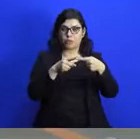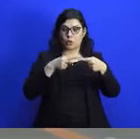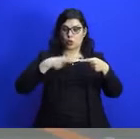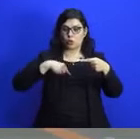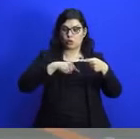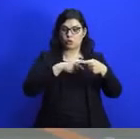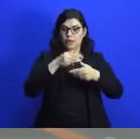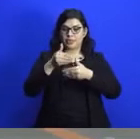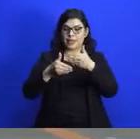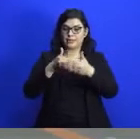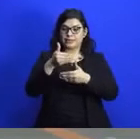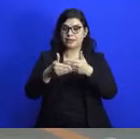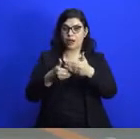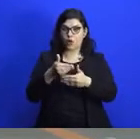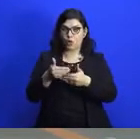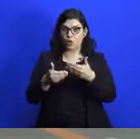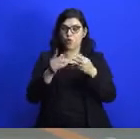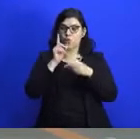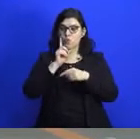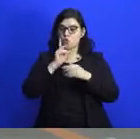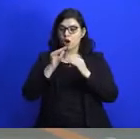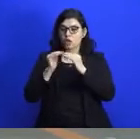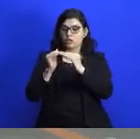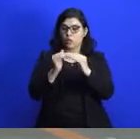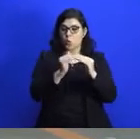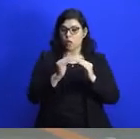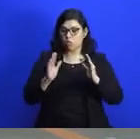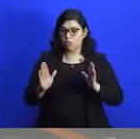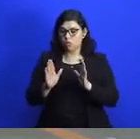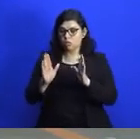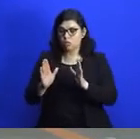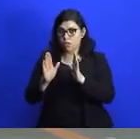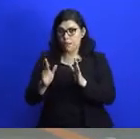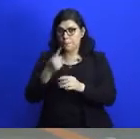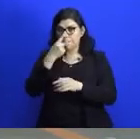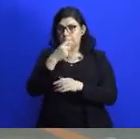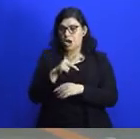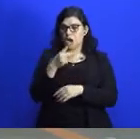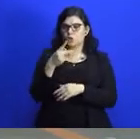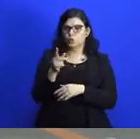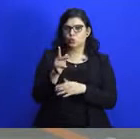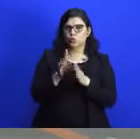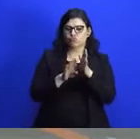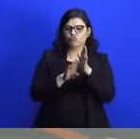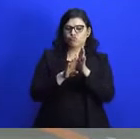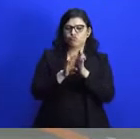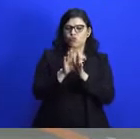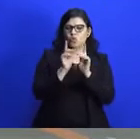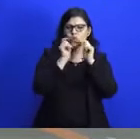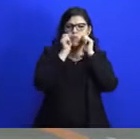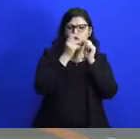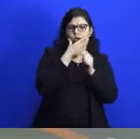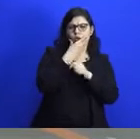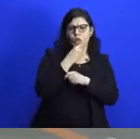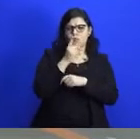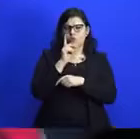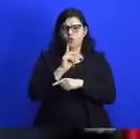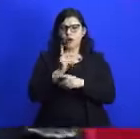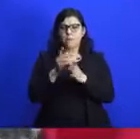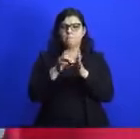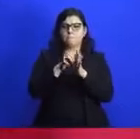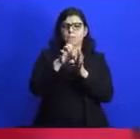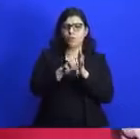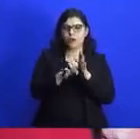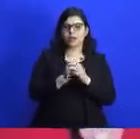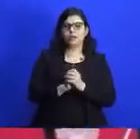el desarrollo equitativo de nuestras asociadas, impulsando su crecimiento sin algún sesgo de género. Un ejemplo de esto